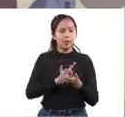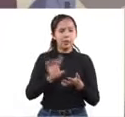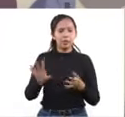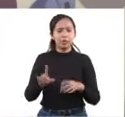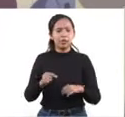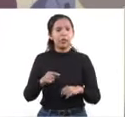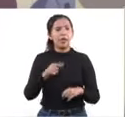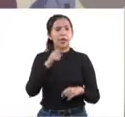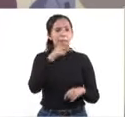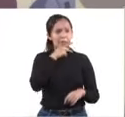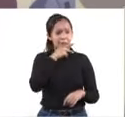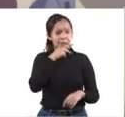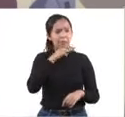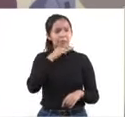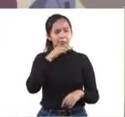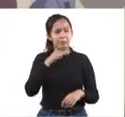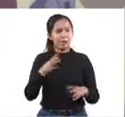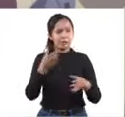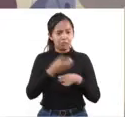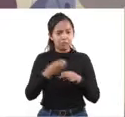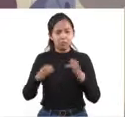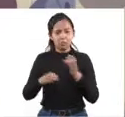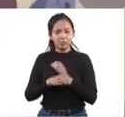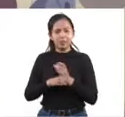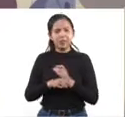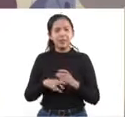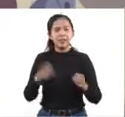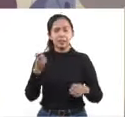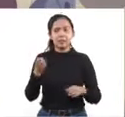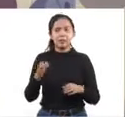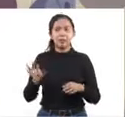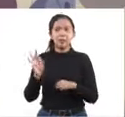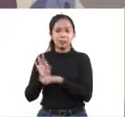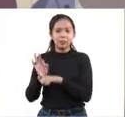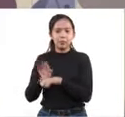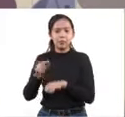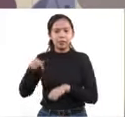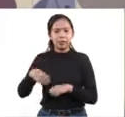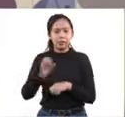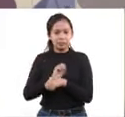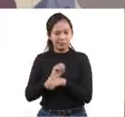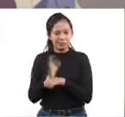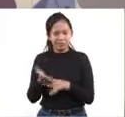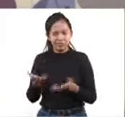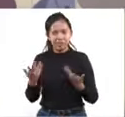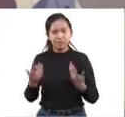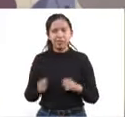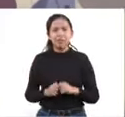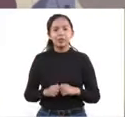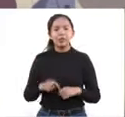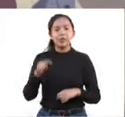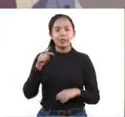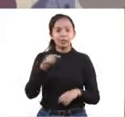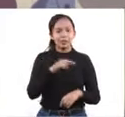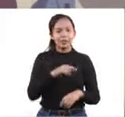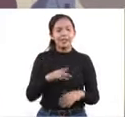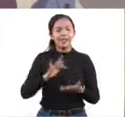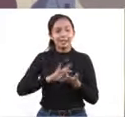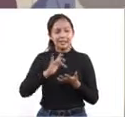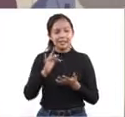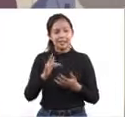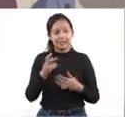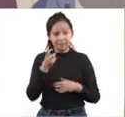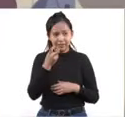durante la pandemia, saben ustedes que hay muchas comunidades en todos los estados en México que gracias a